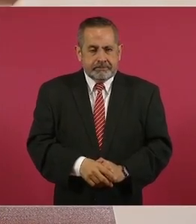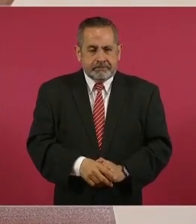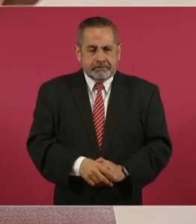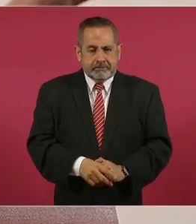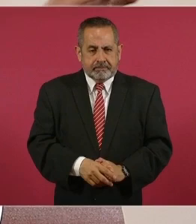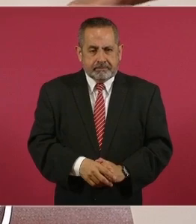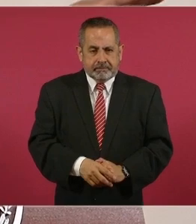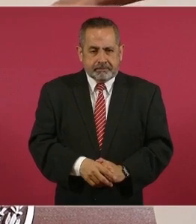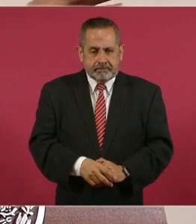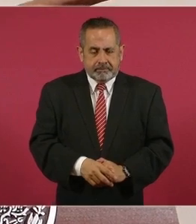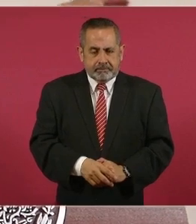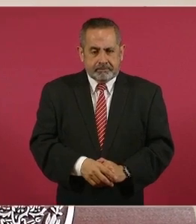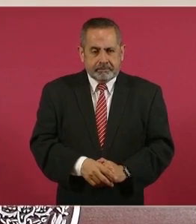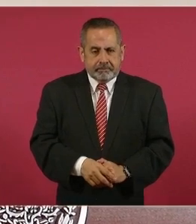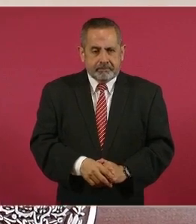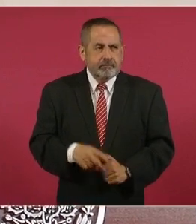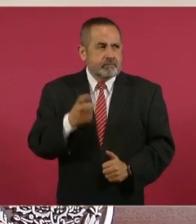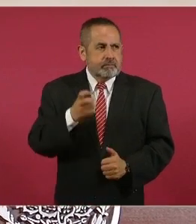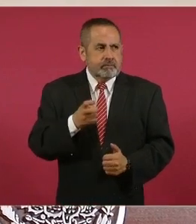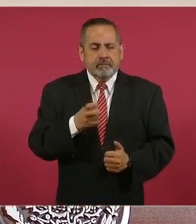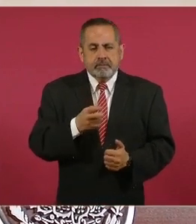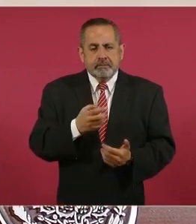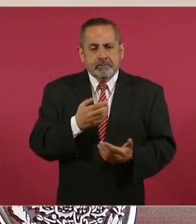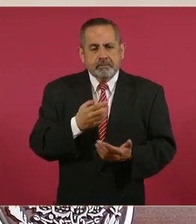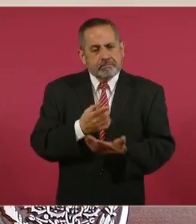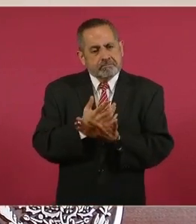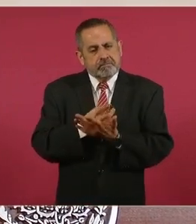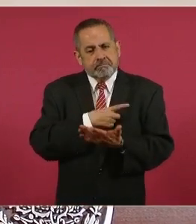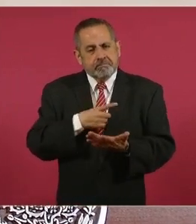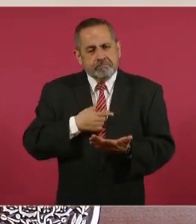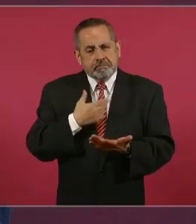Por eso hay que esperarnos.